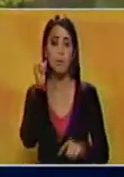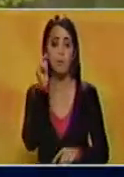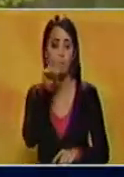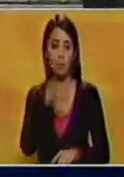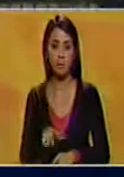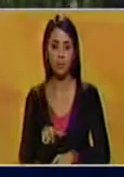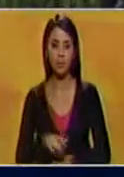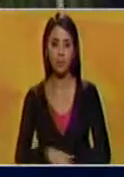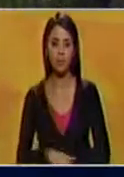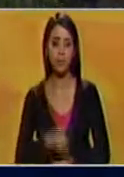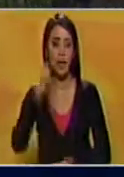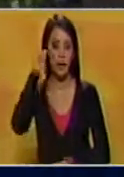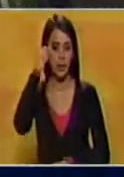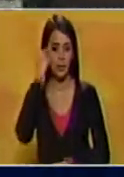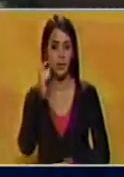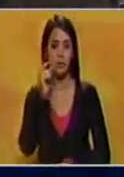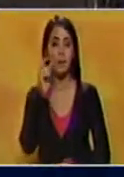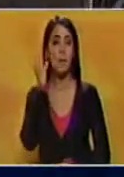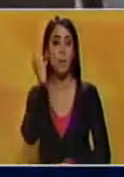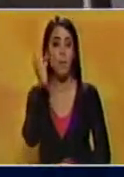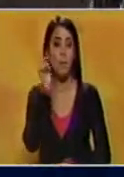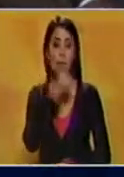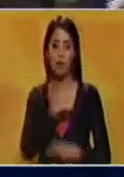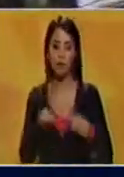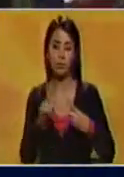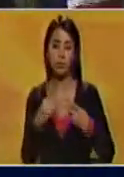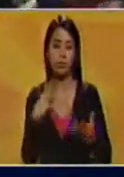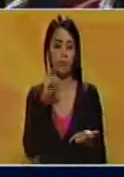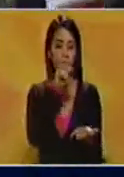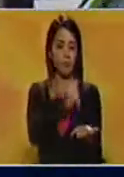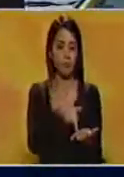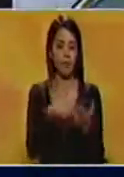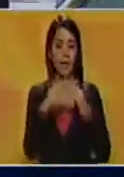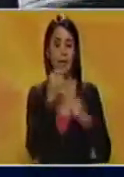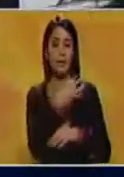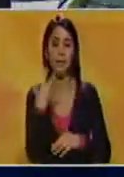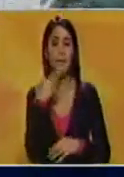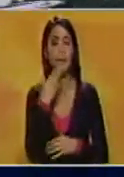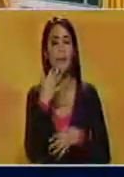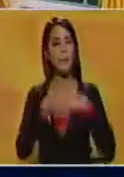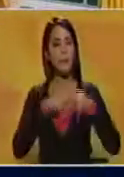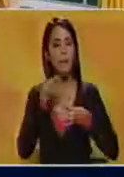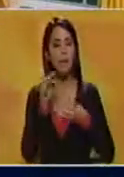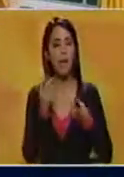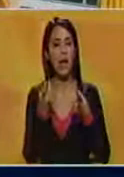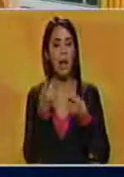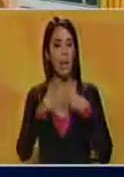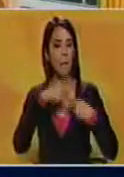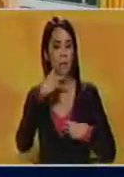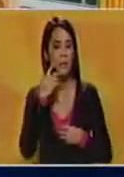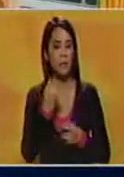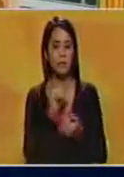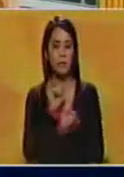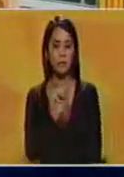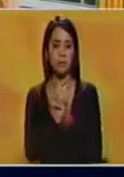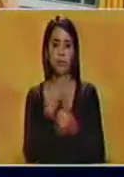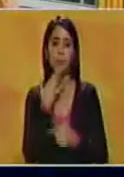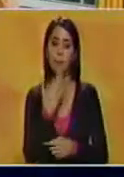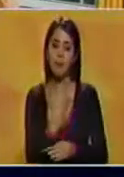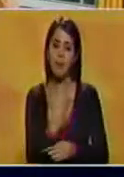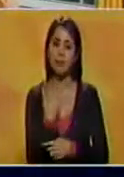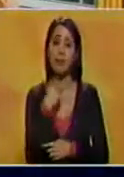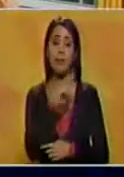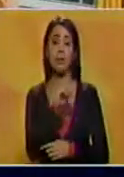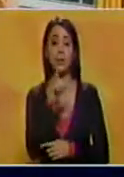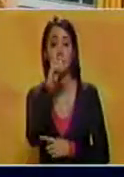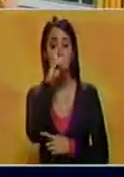Johnson. Recordemos que Kim estuvo en la Casa Blanca para hablar sobre las políticas carcelarias con Trump y solicitar el indulto de la mujer que tenía 21